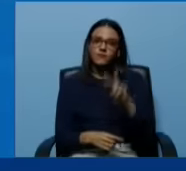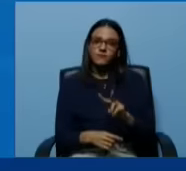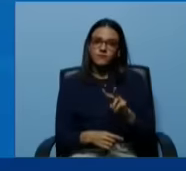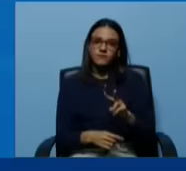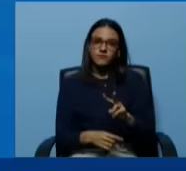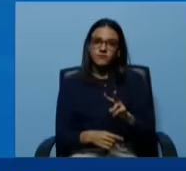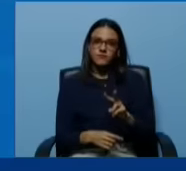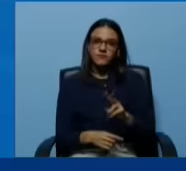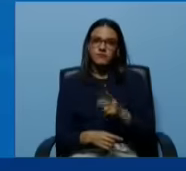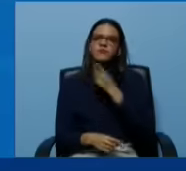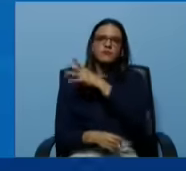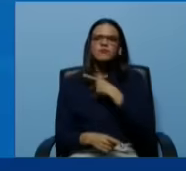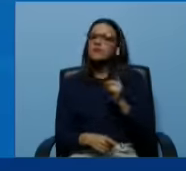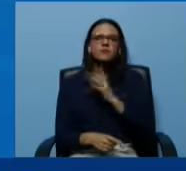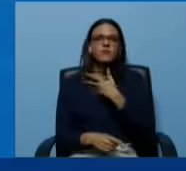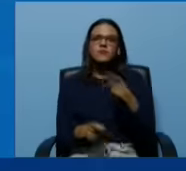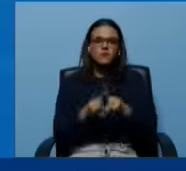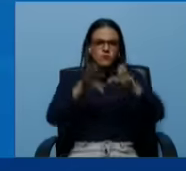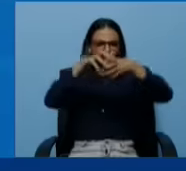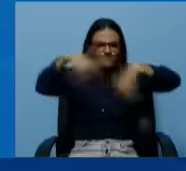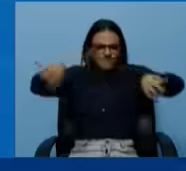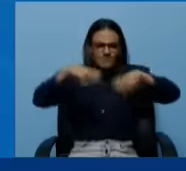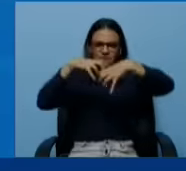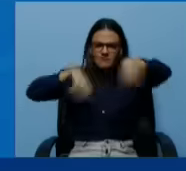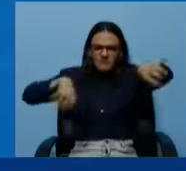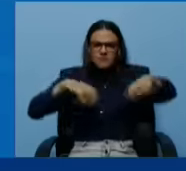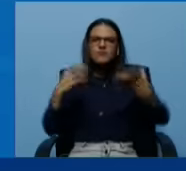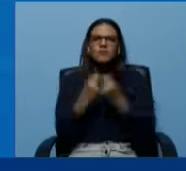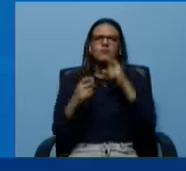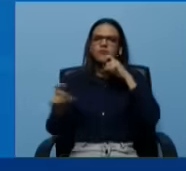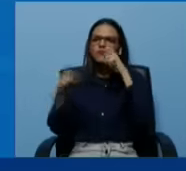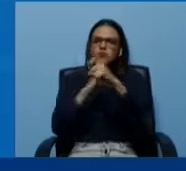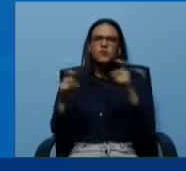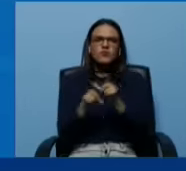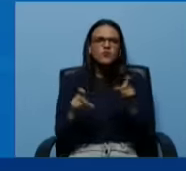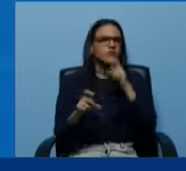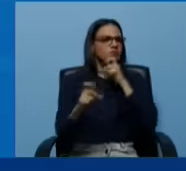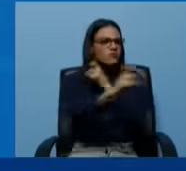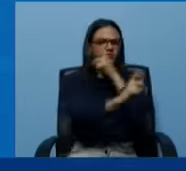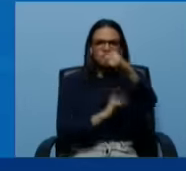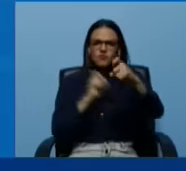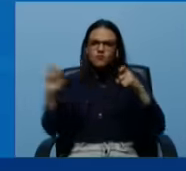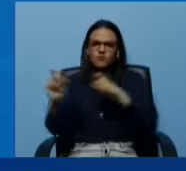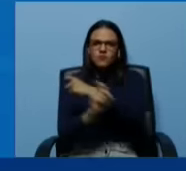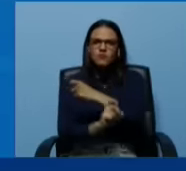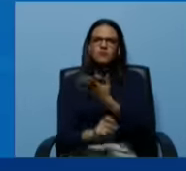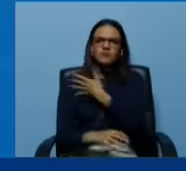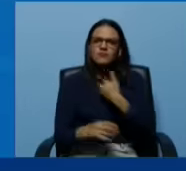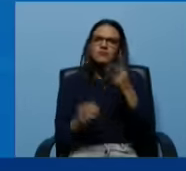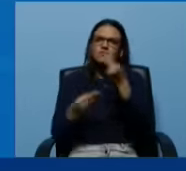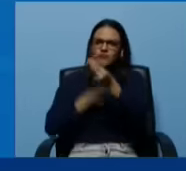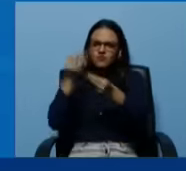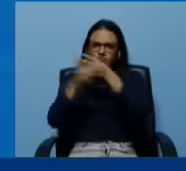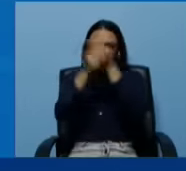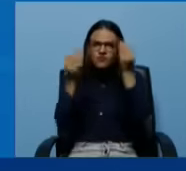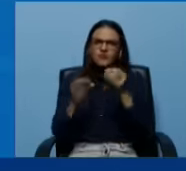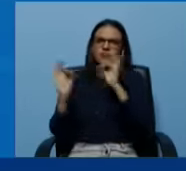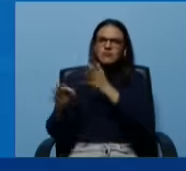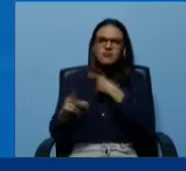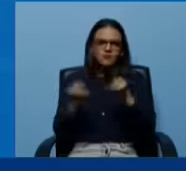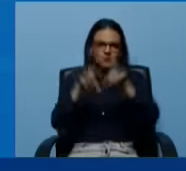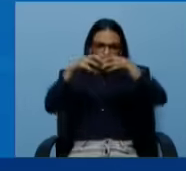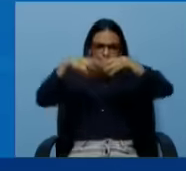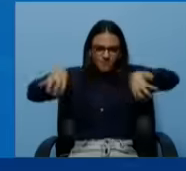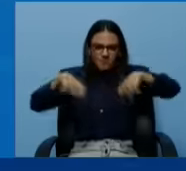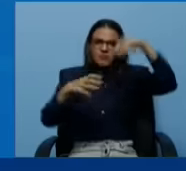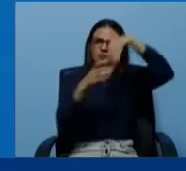cultivadoras de la intolerancia y el odio y la división, que pretenden la división de nuestros